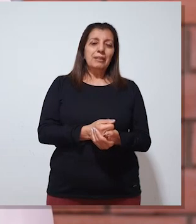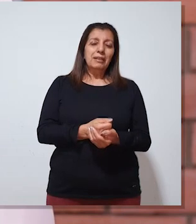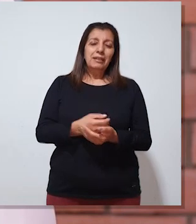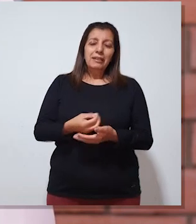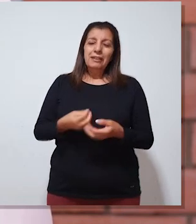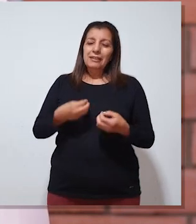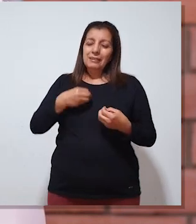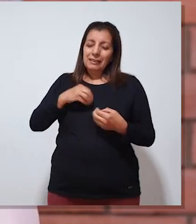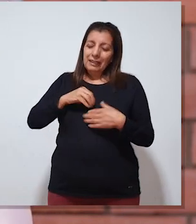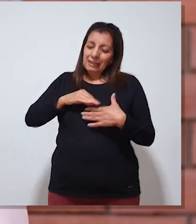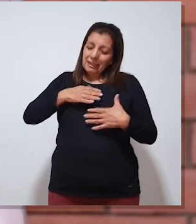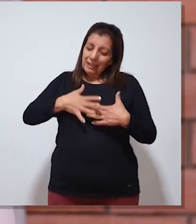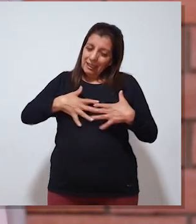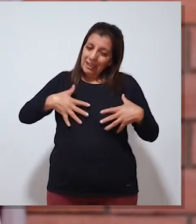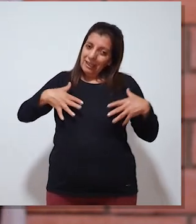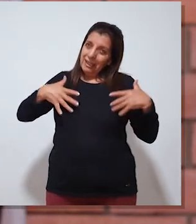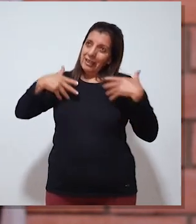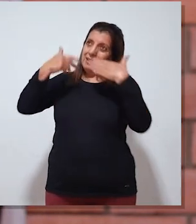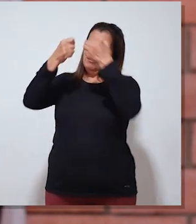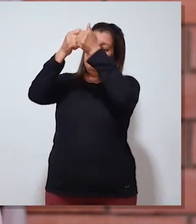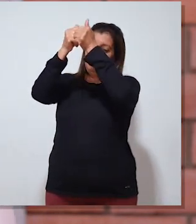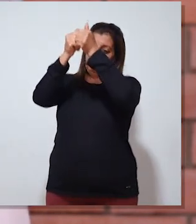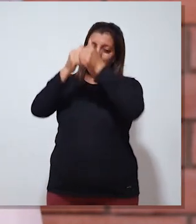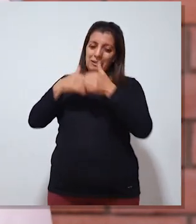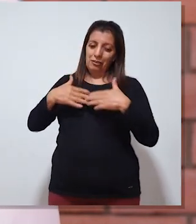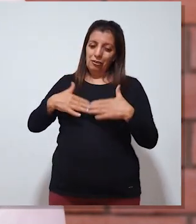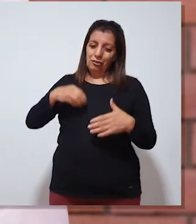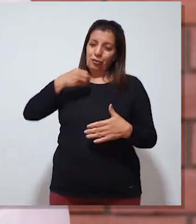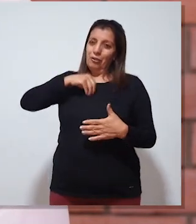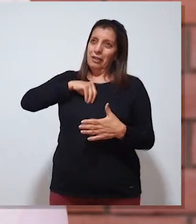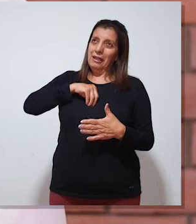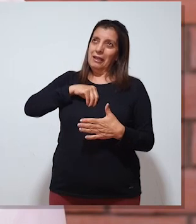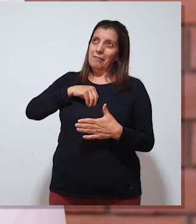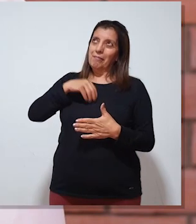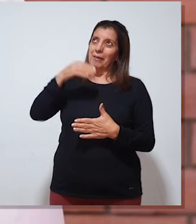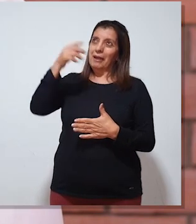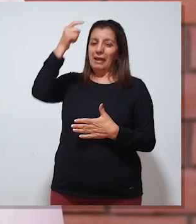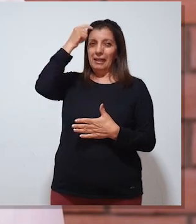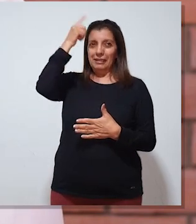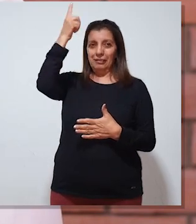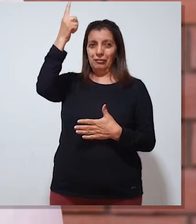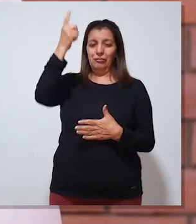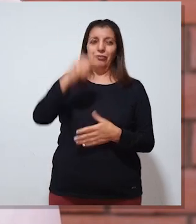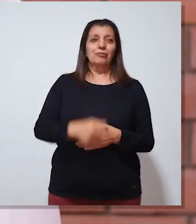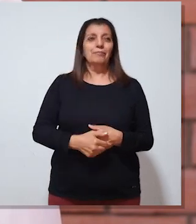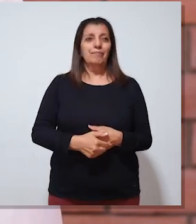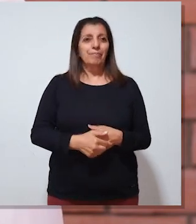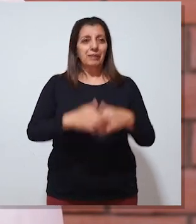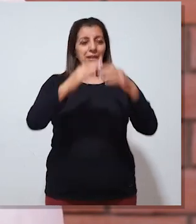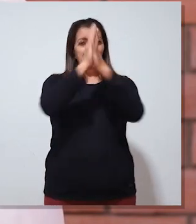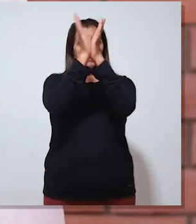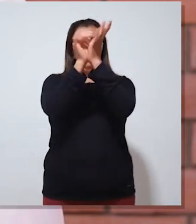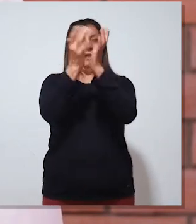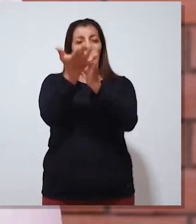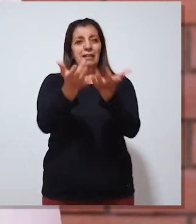su espíritu, al reino de Dios y su justicia. La Iglesia mendocina de ayer, de